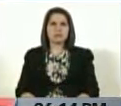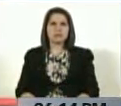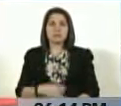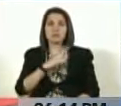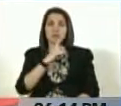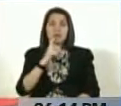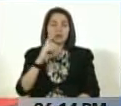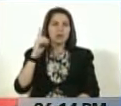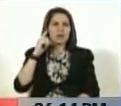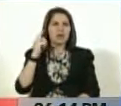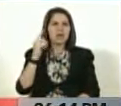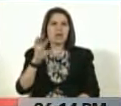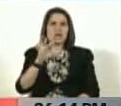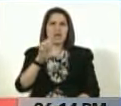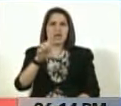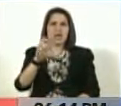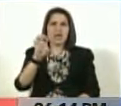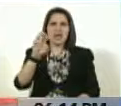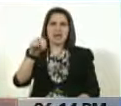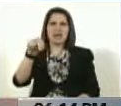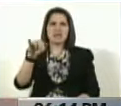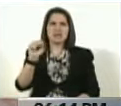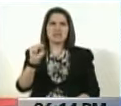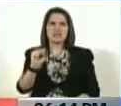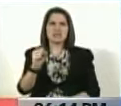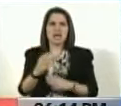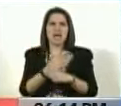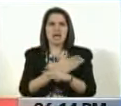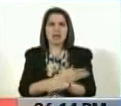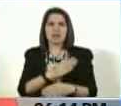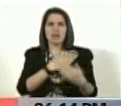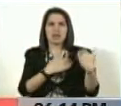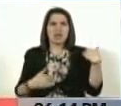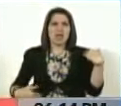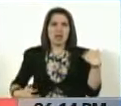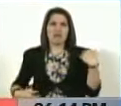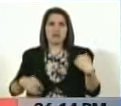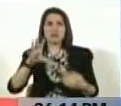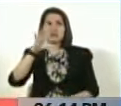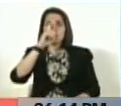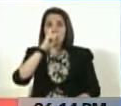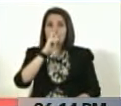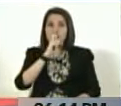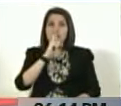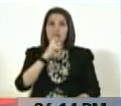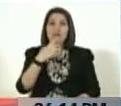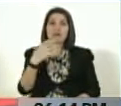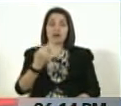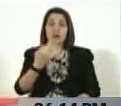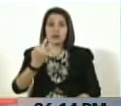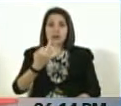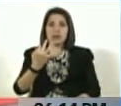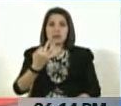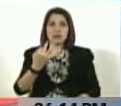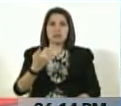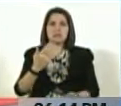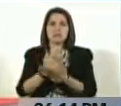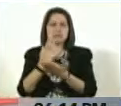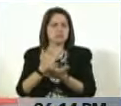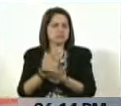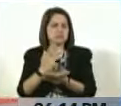Lenny Murillo. Tenía anteriormente ahí con los otros jefes anteriores 5 años, realmente. Yo me siento